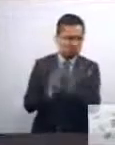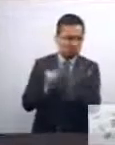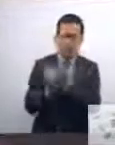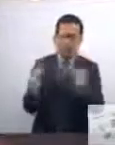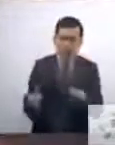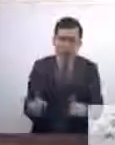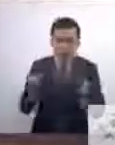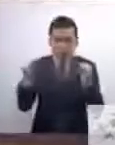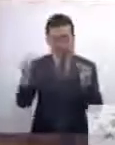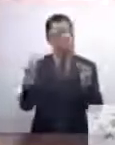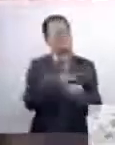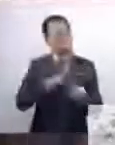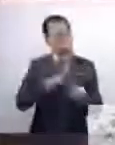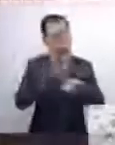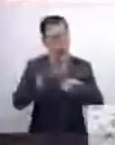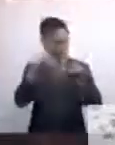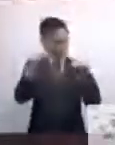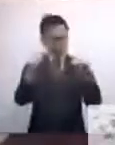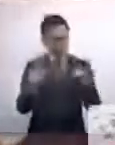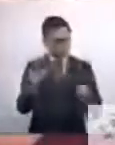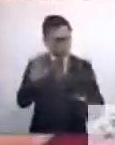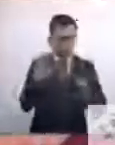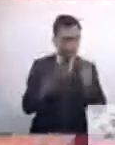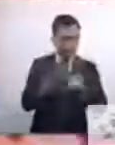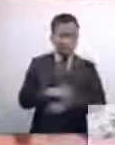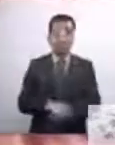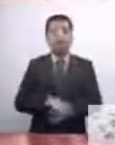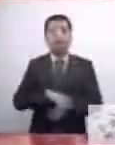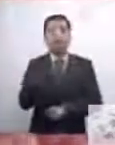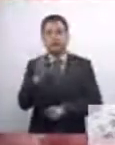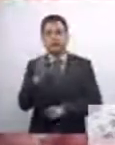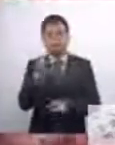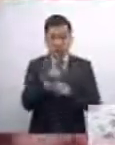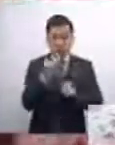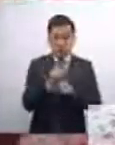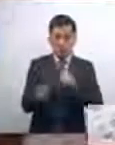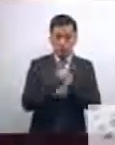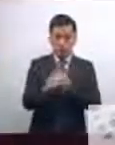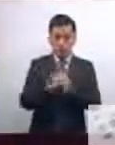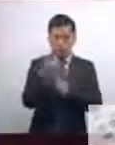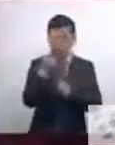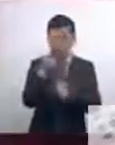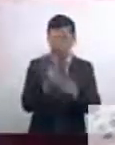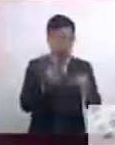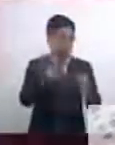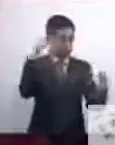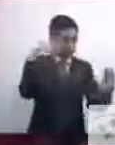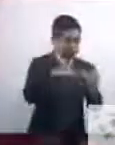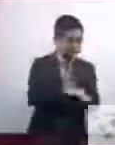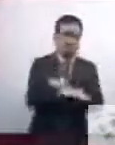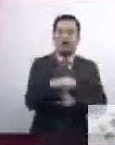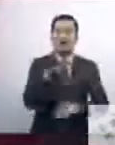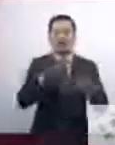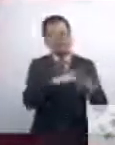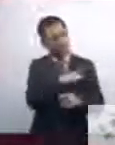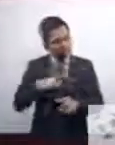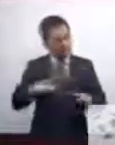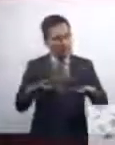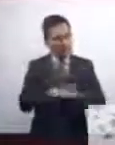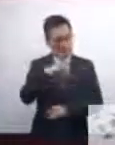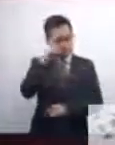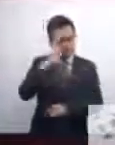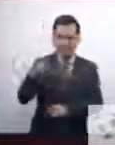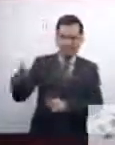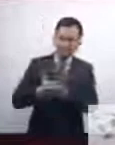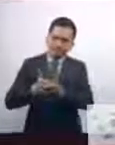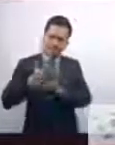económica es probable presenciar un comportamiento financiero diferenciado donde se realicen pagos mínimos, se